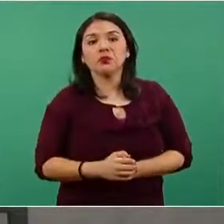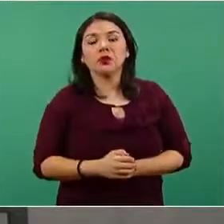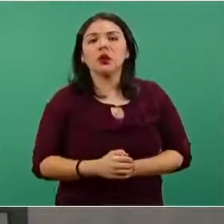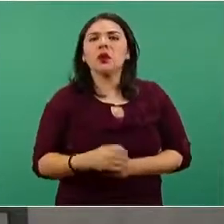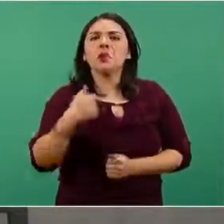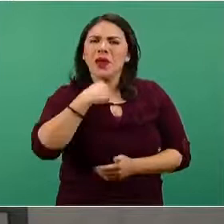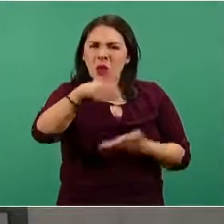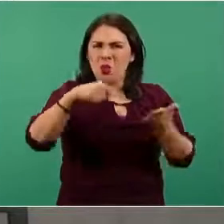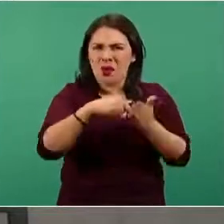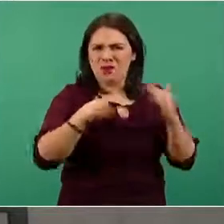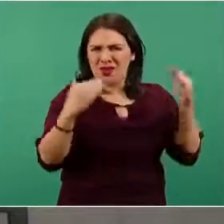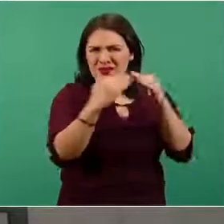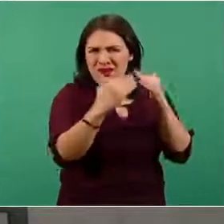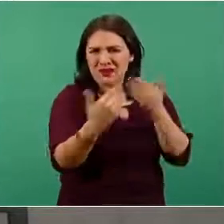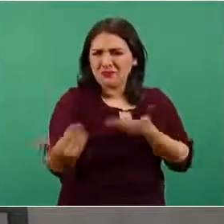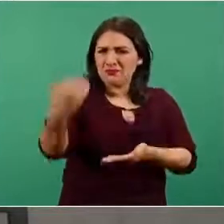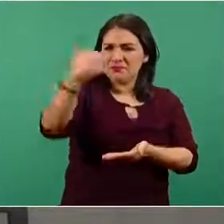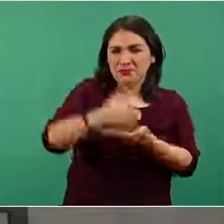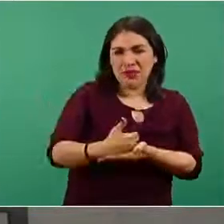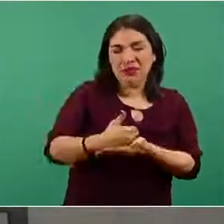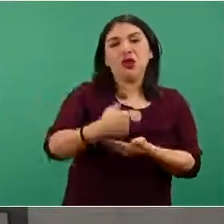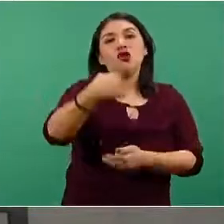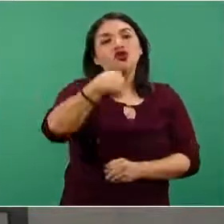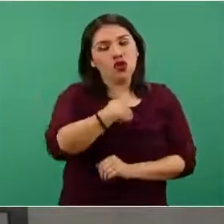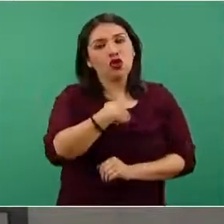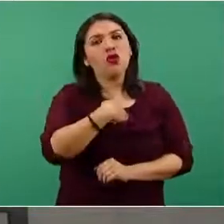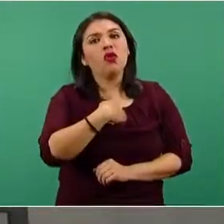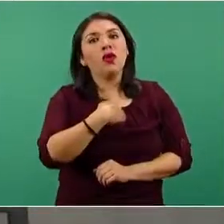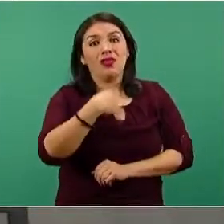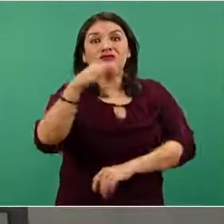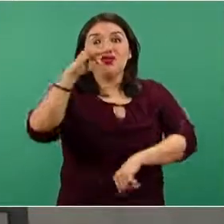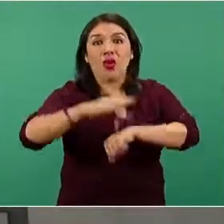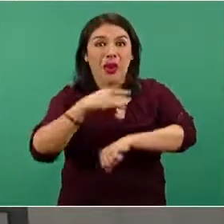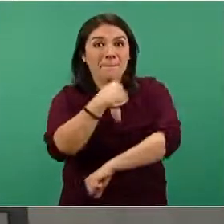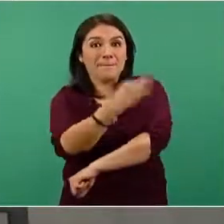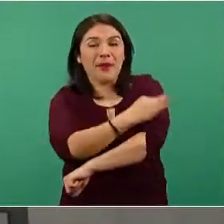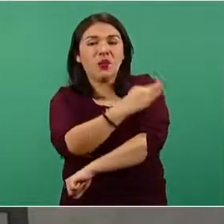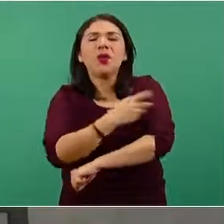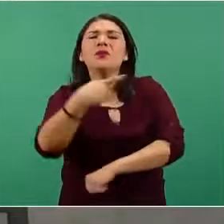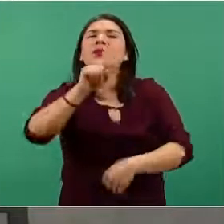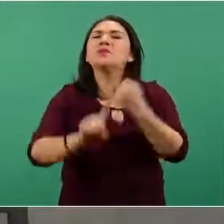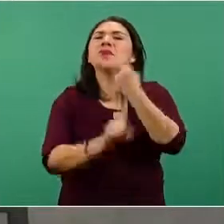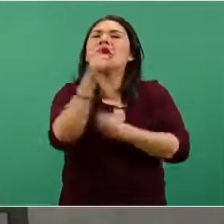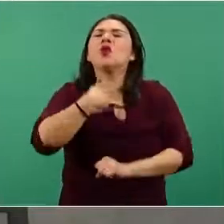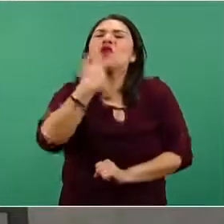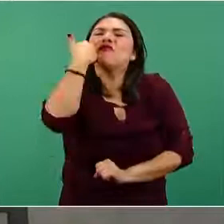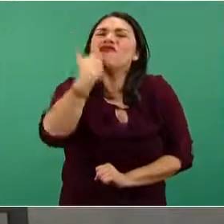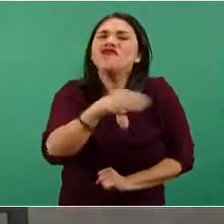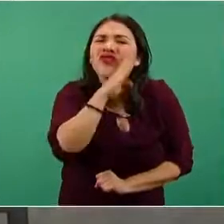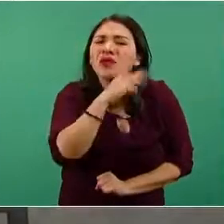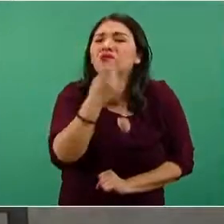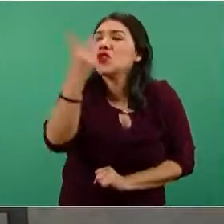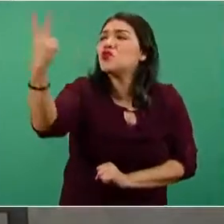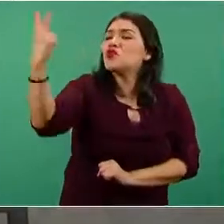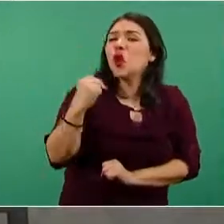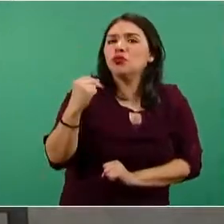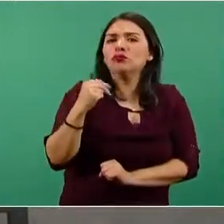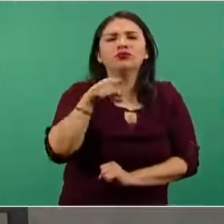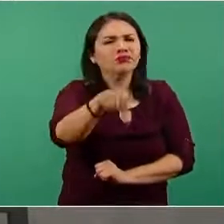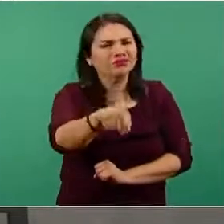comunidad, me tocaba vacunar, pero yo tuve fiebre en los últimos 10 días y me dijeron que no me podían vacunar? No se